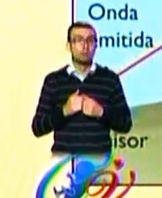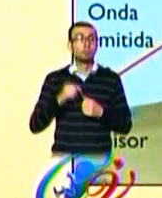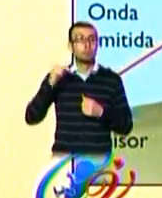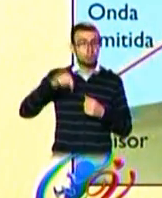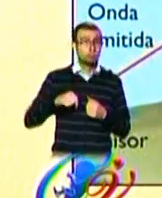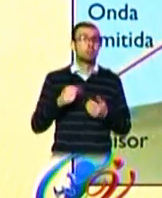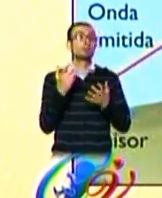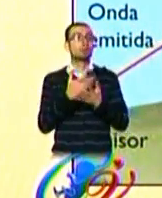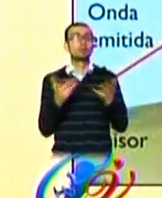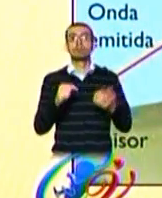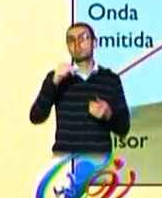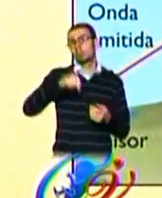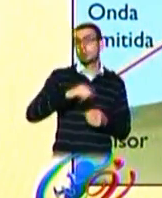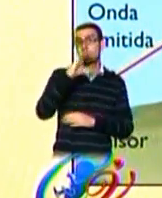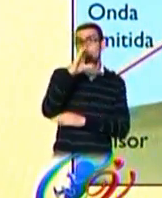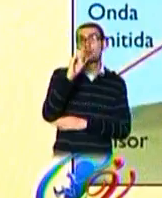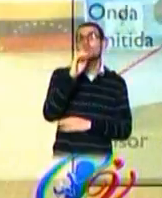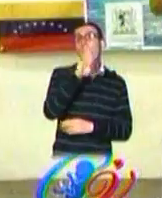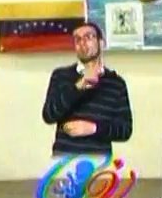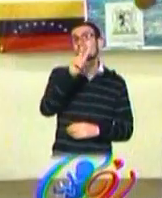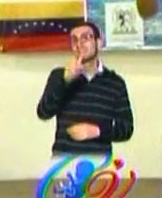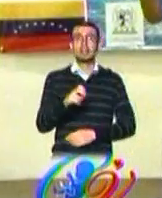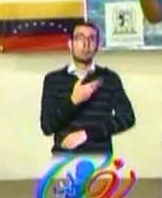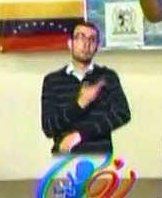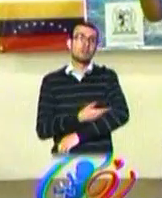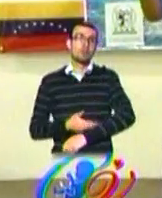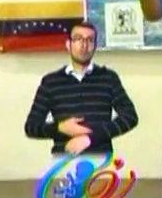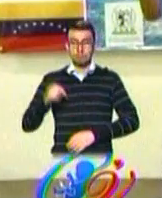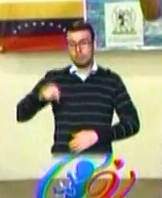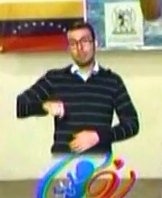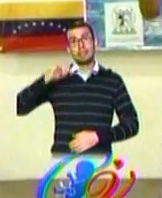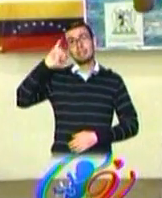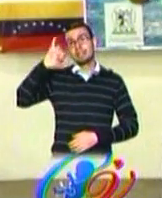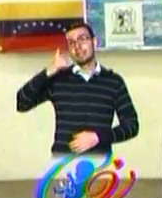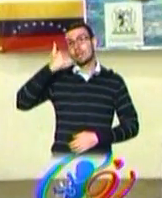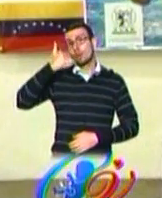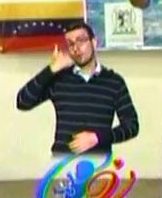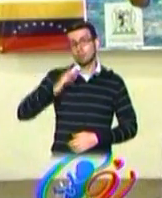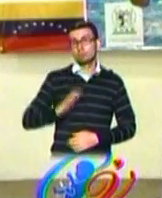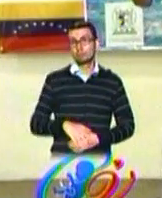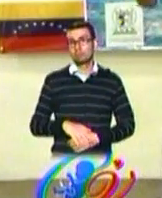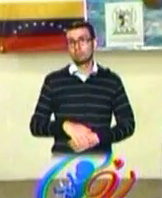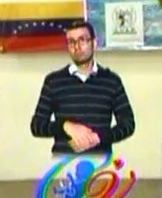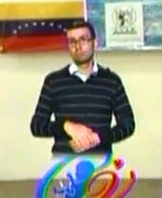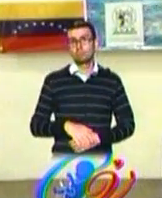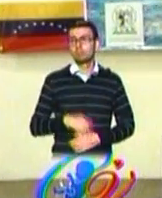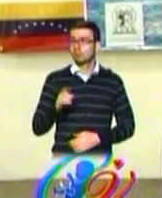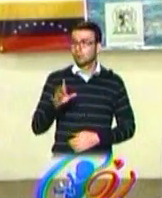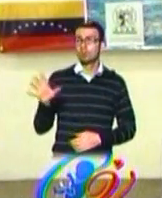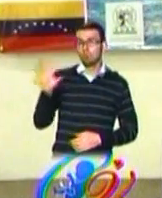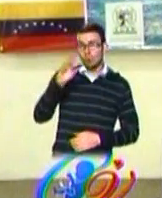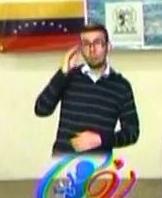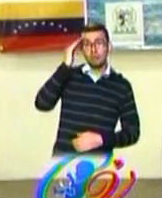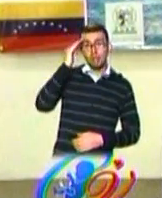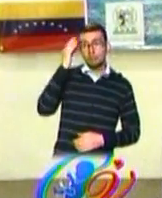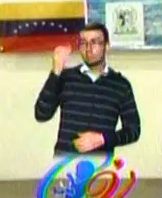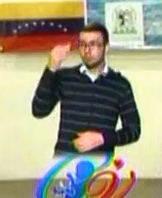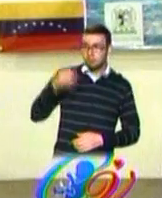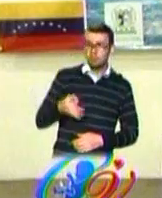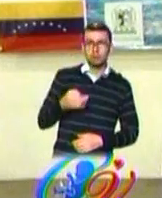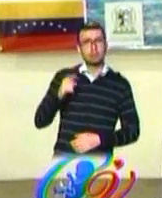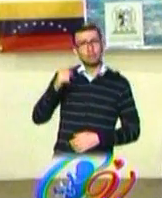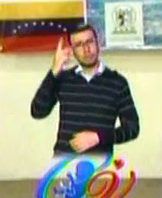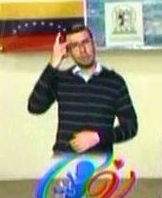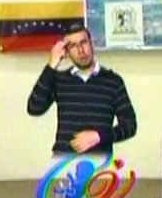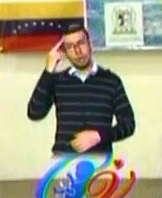47 millones de celulares. En Colombia. Se imaginarán en el resto del mundo. Y no se equivoca. ¿Por qué yo